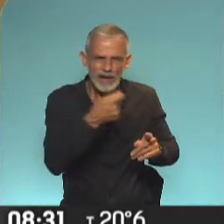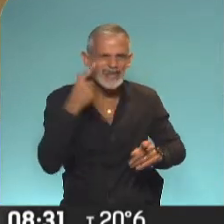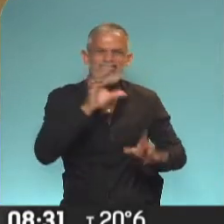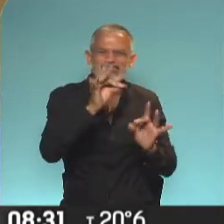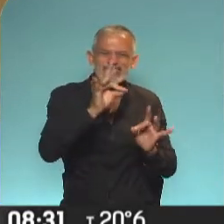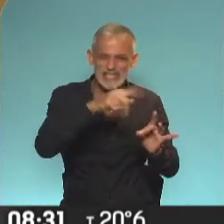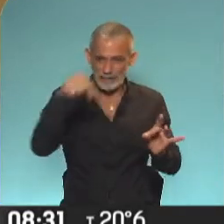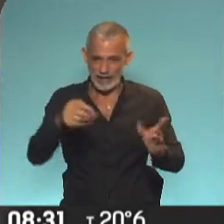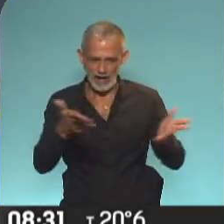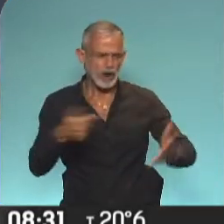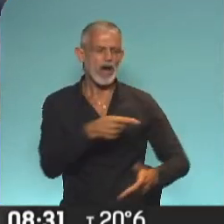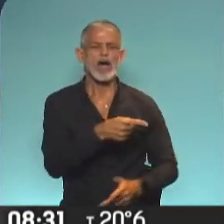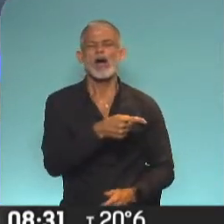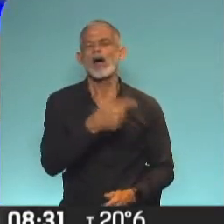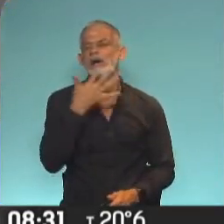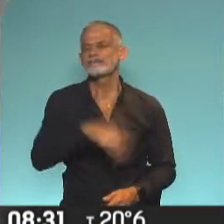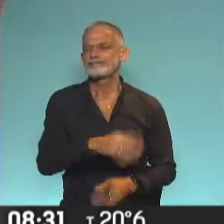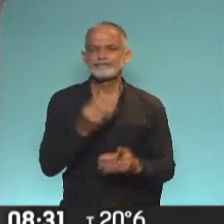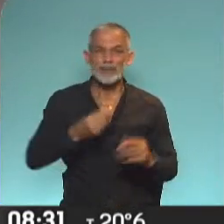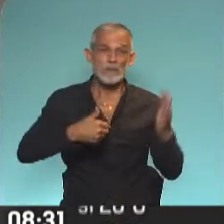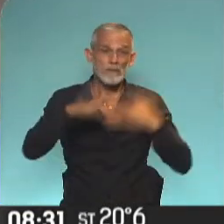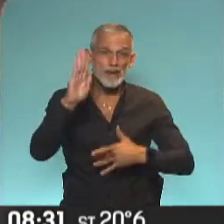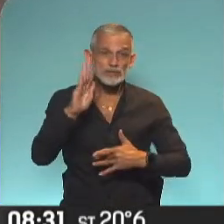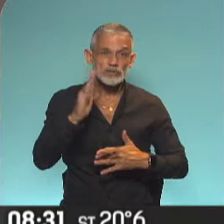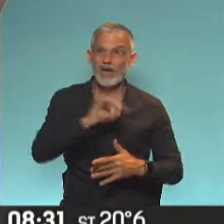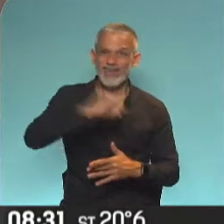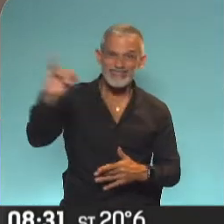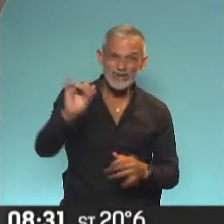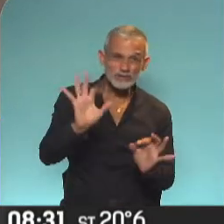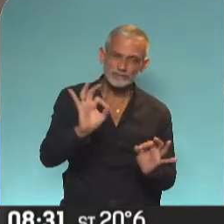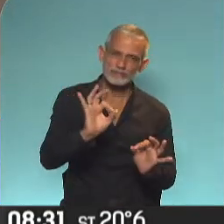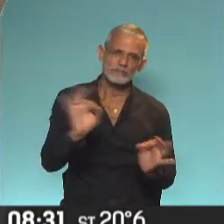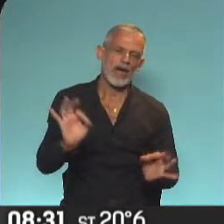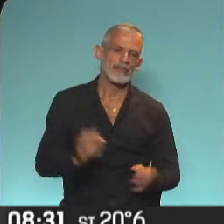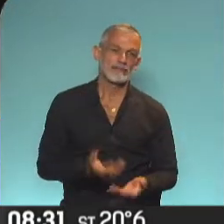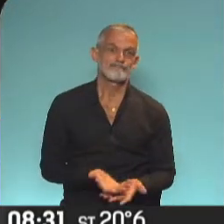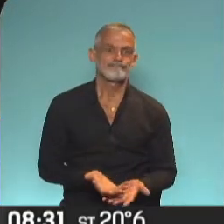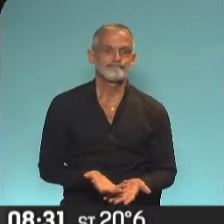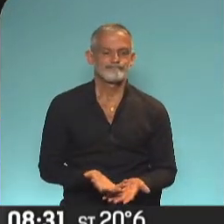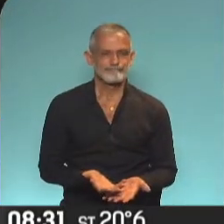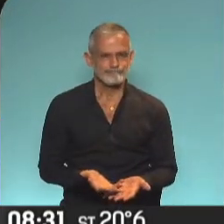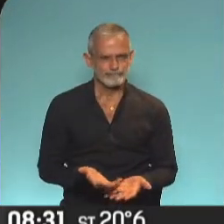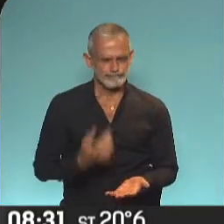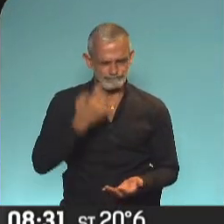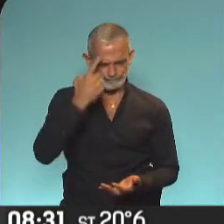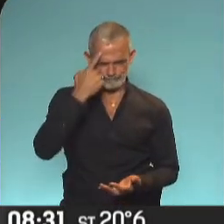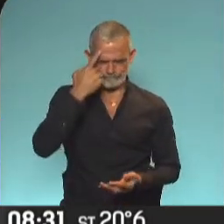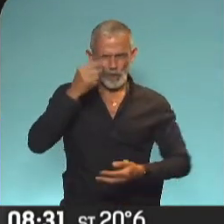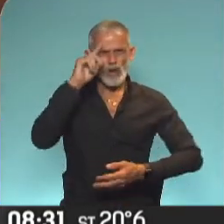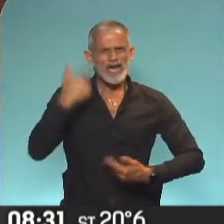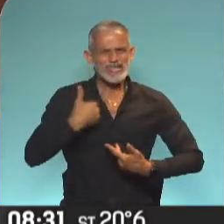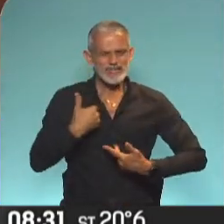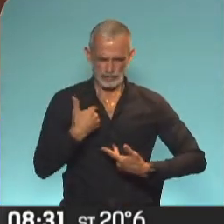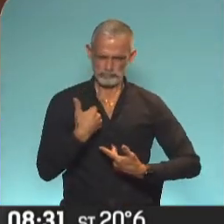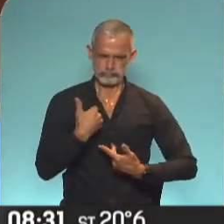diciembre y ahora, que en la mayoría de los casos no hubo ninguna denuncia previa. Entonces esto nos tiene, digo, como Estado nos da un